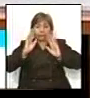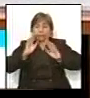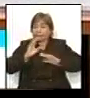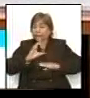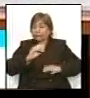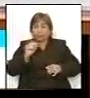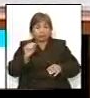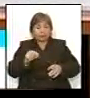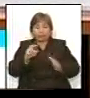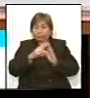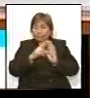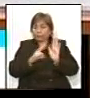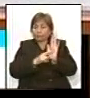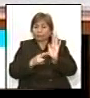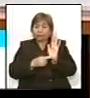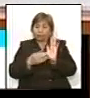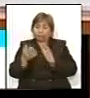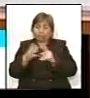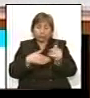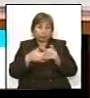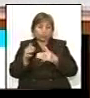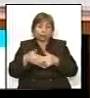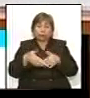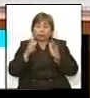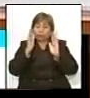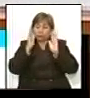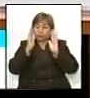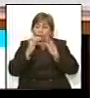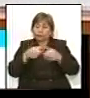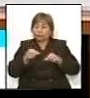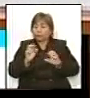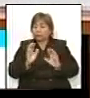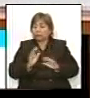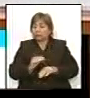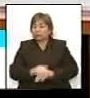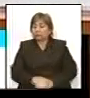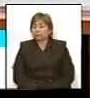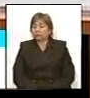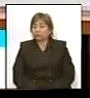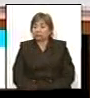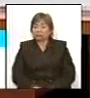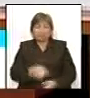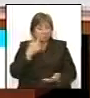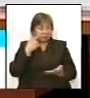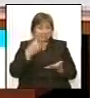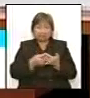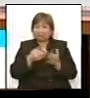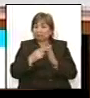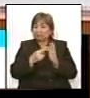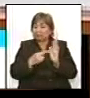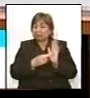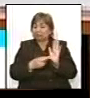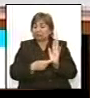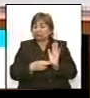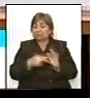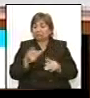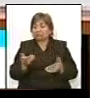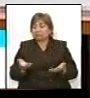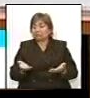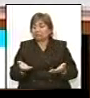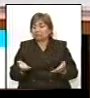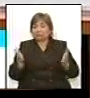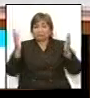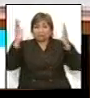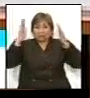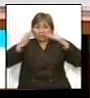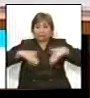dicen, este es el reglamento, vaya usted a construir, la zonificación permite. No, te hacen una inspección, no cumples el reglamento, te derrumban